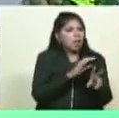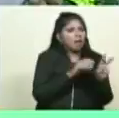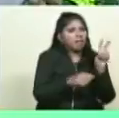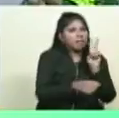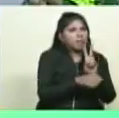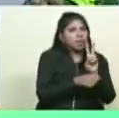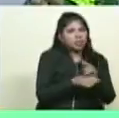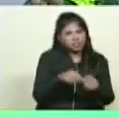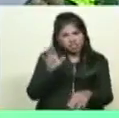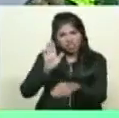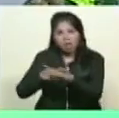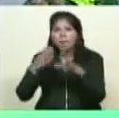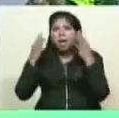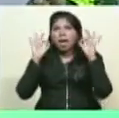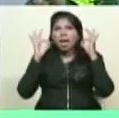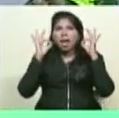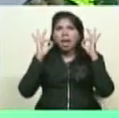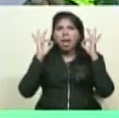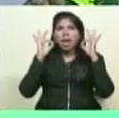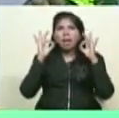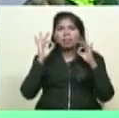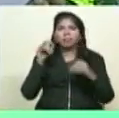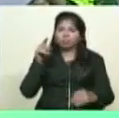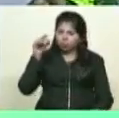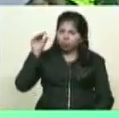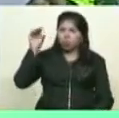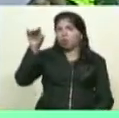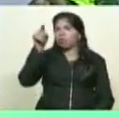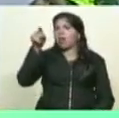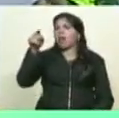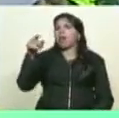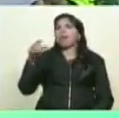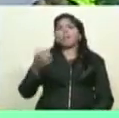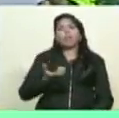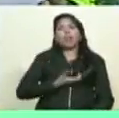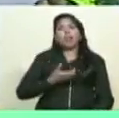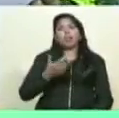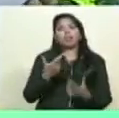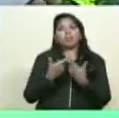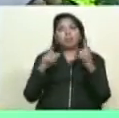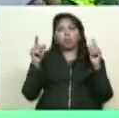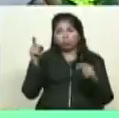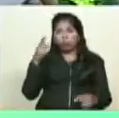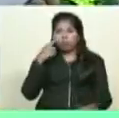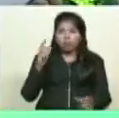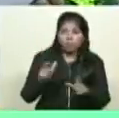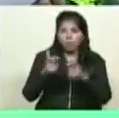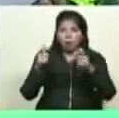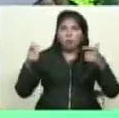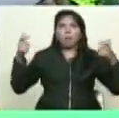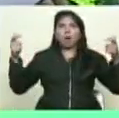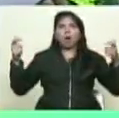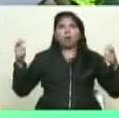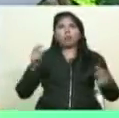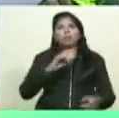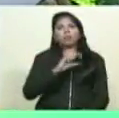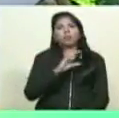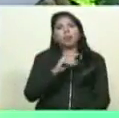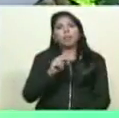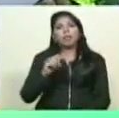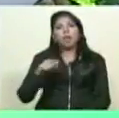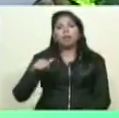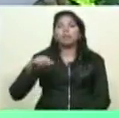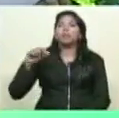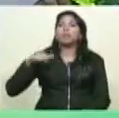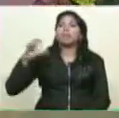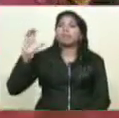a Erika Faría, próxima alcaldesa de Caracas, para que ustedes vean cómo incorpora los CPT de Caracas.